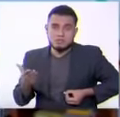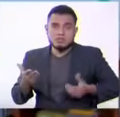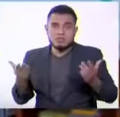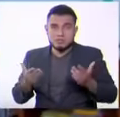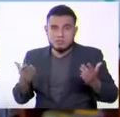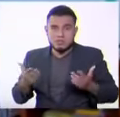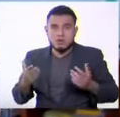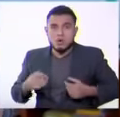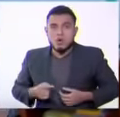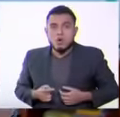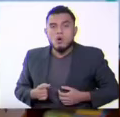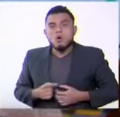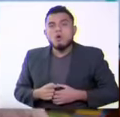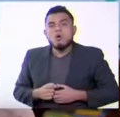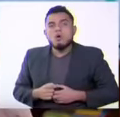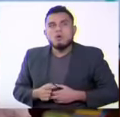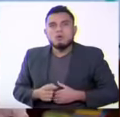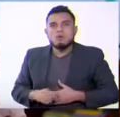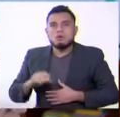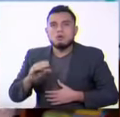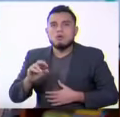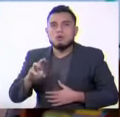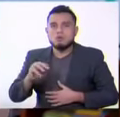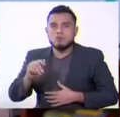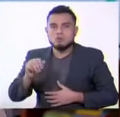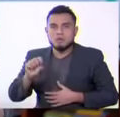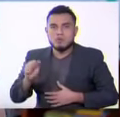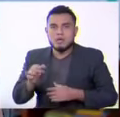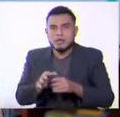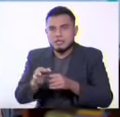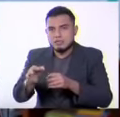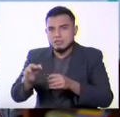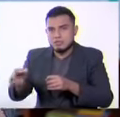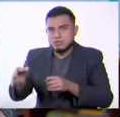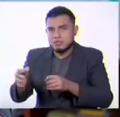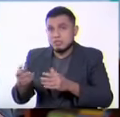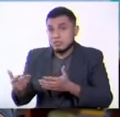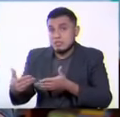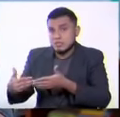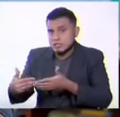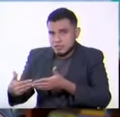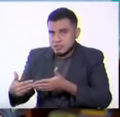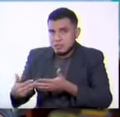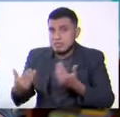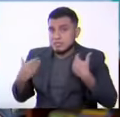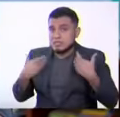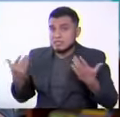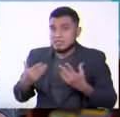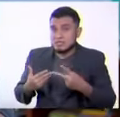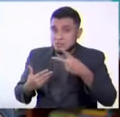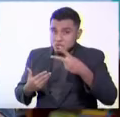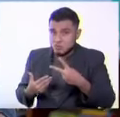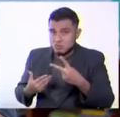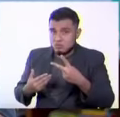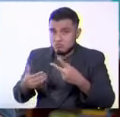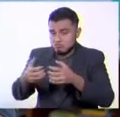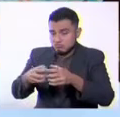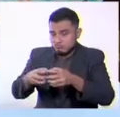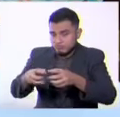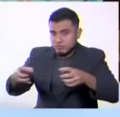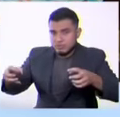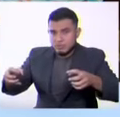los cromosomas a las células hijas y por ello necesita hacer 2 divisiones celulares